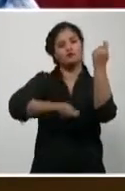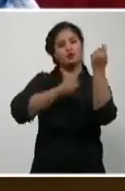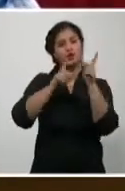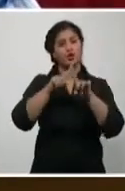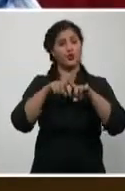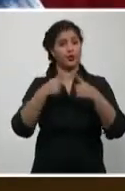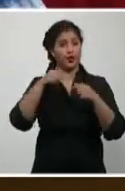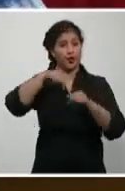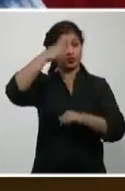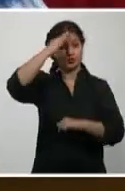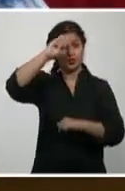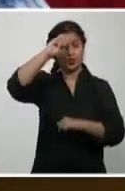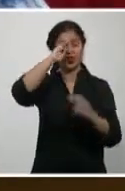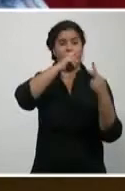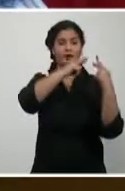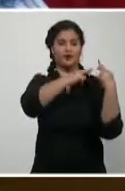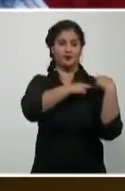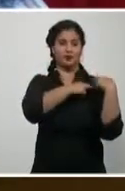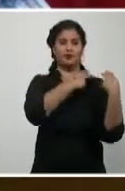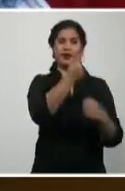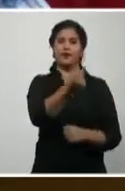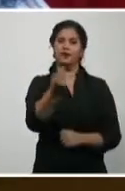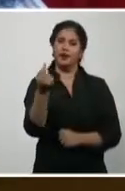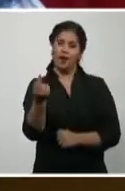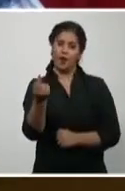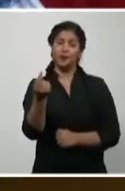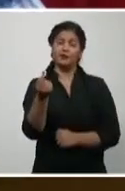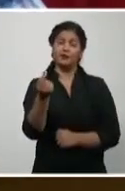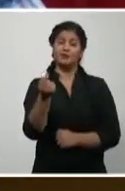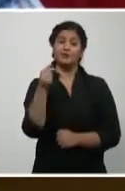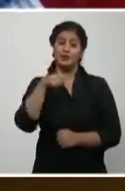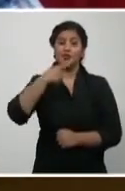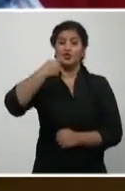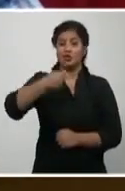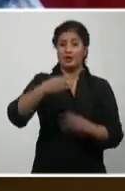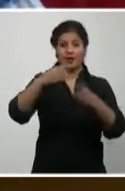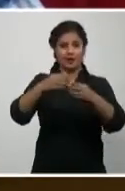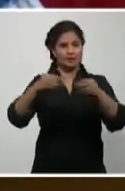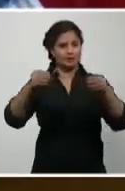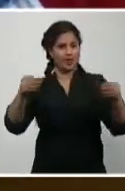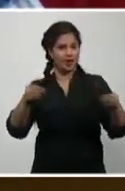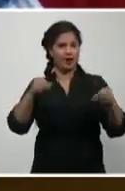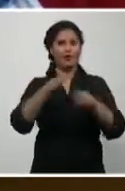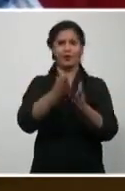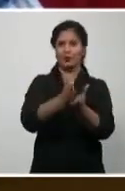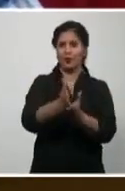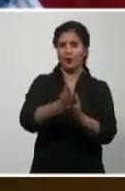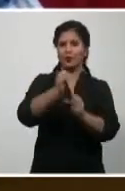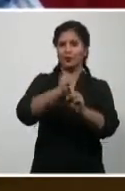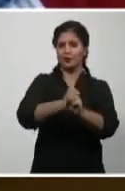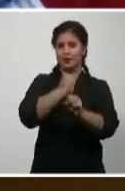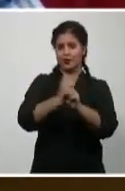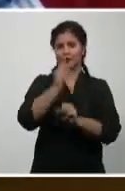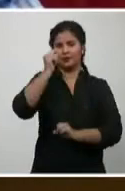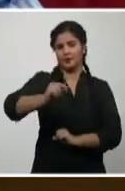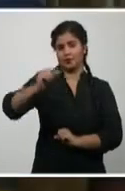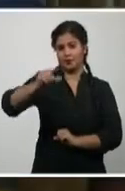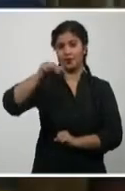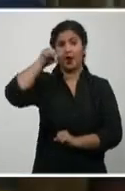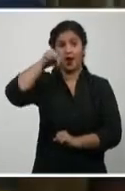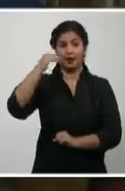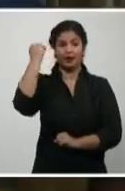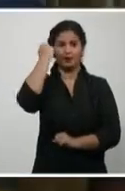país. Como se dice, las riquezas nuestras, estas son la tierra, la gente que tiene aquí preparada, con